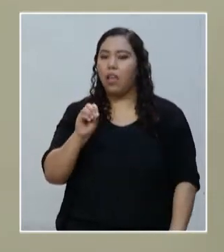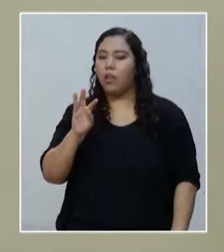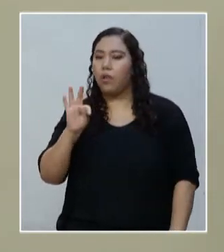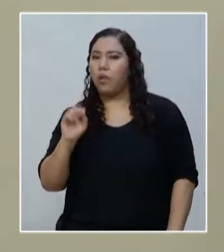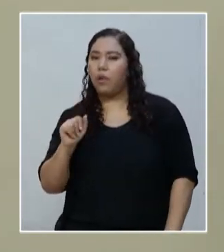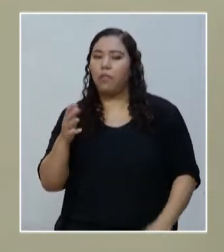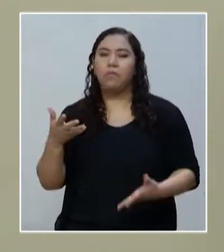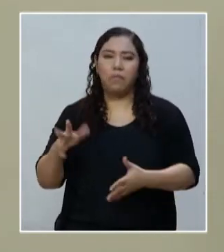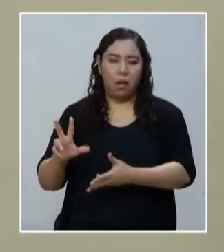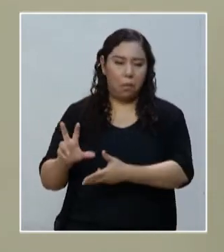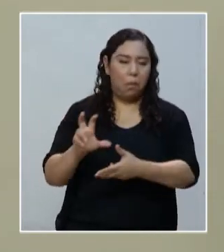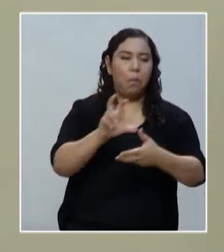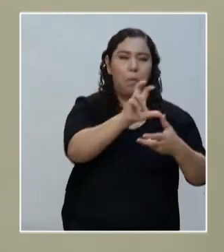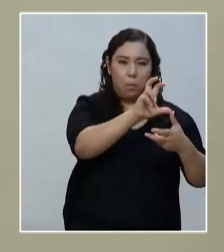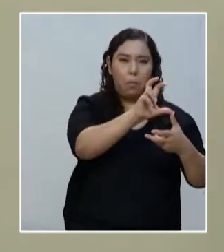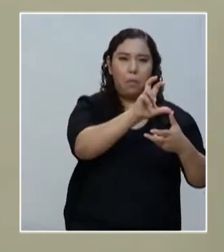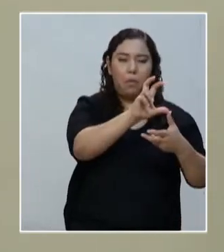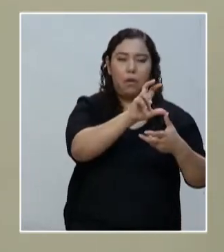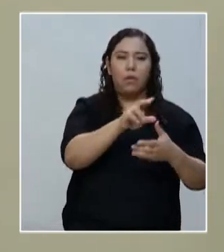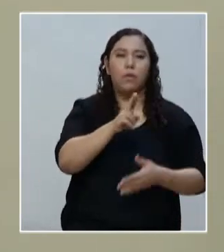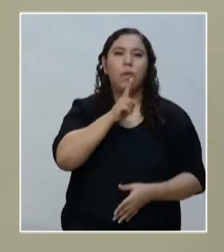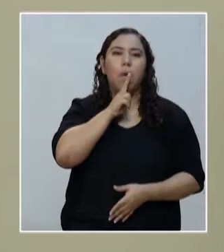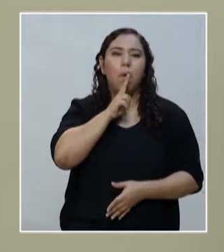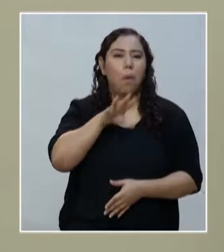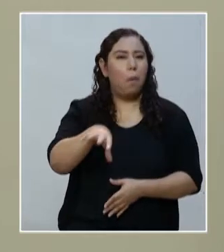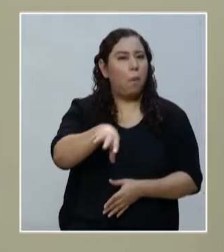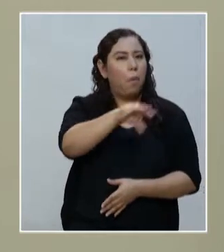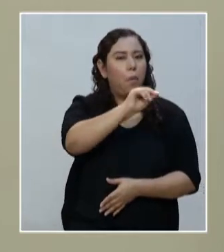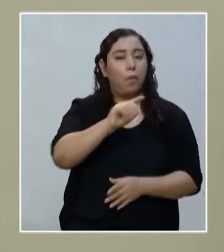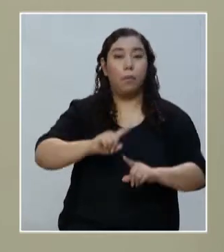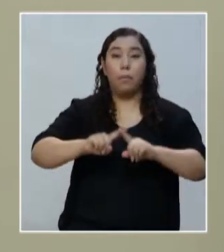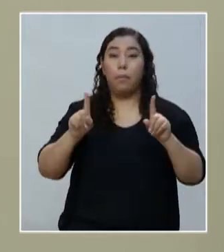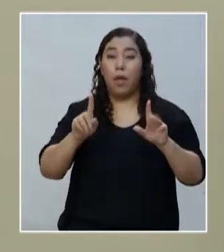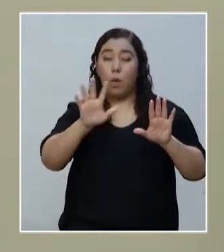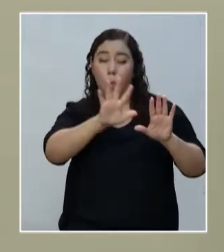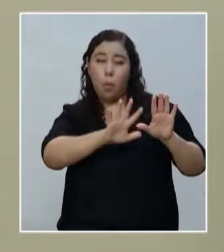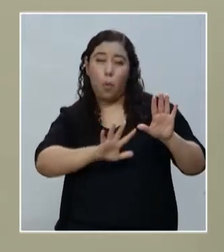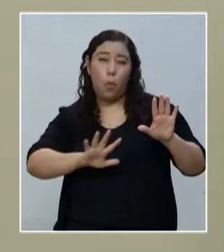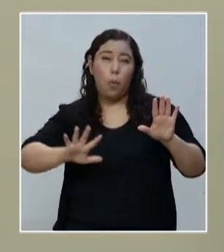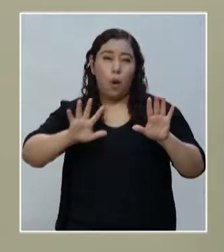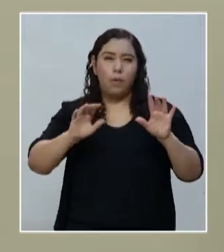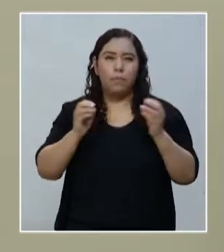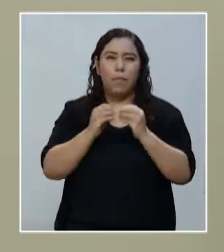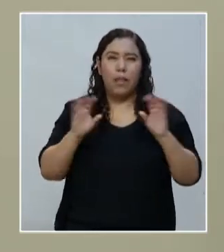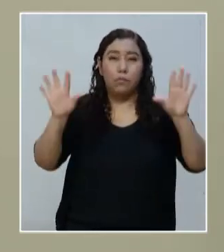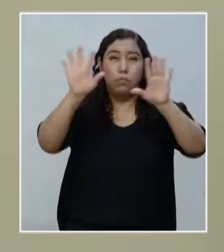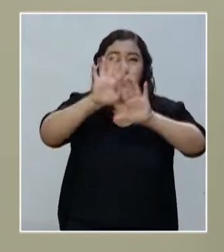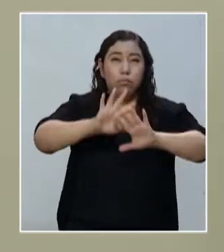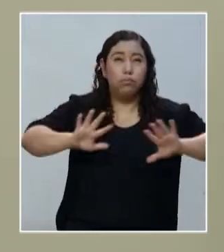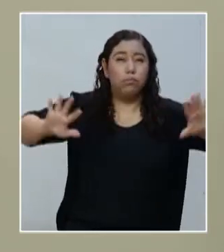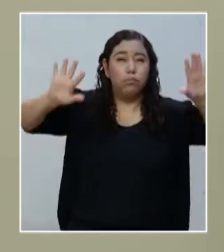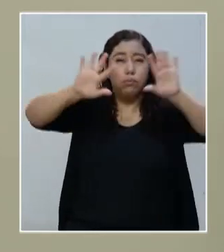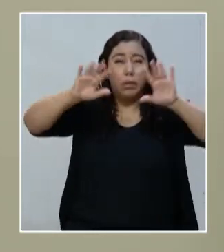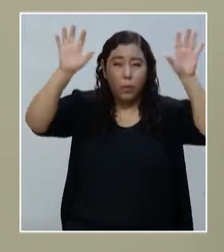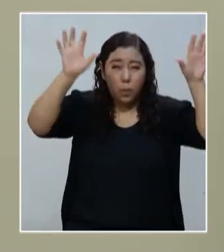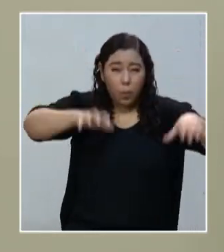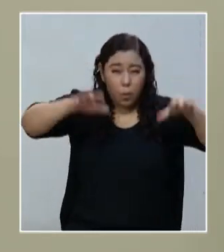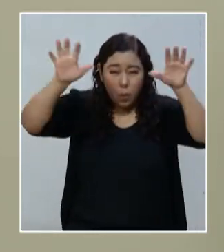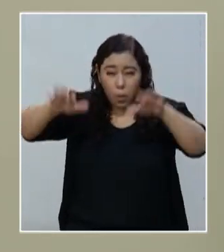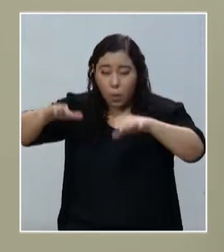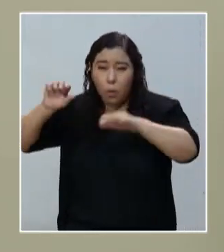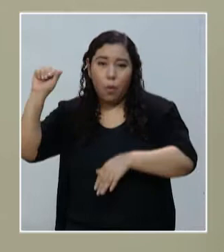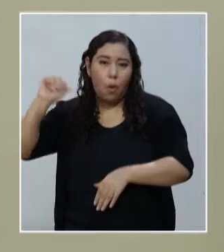los remanentes de las bandas han generado lluvias en varios sectores del país durante el día de hoy y también el día de